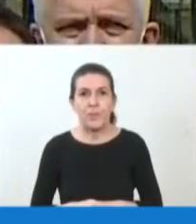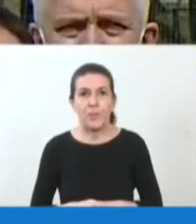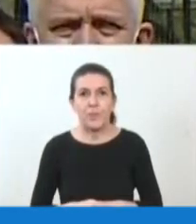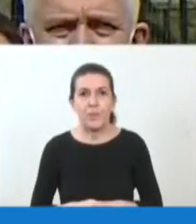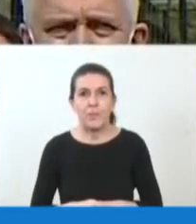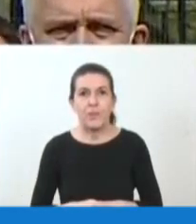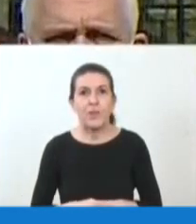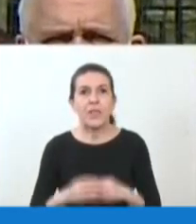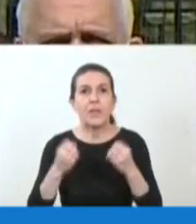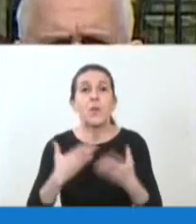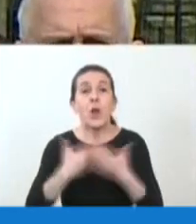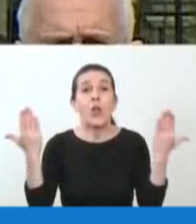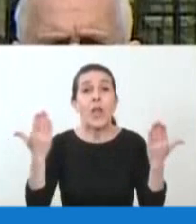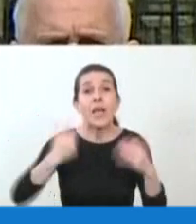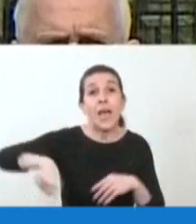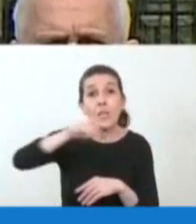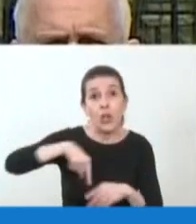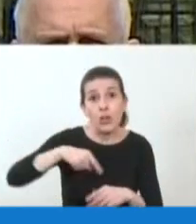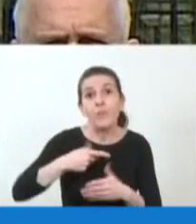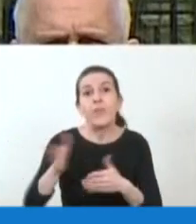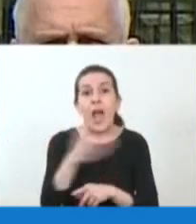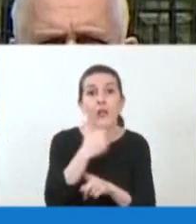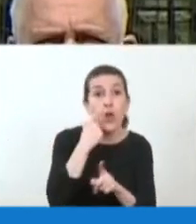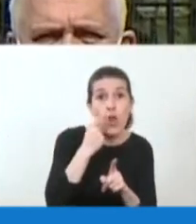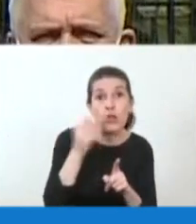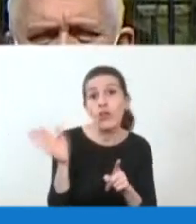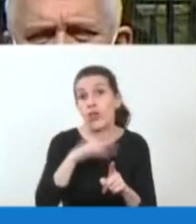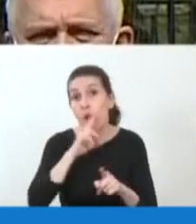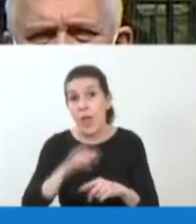bueno buenos días a todos y todas